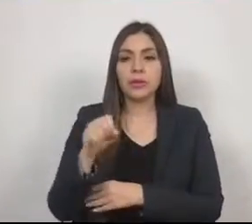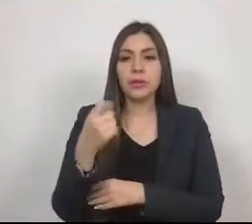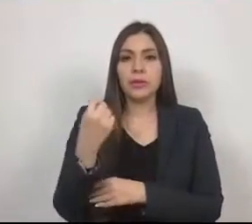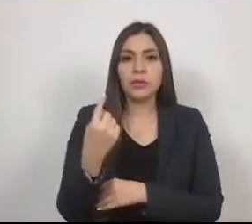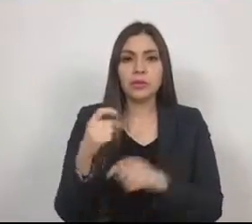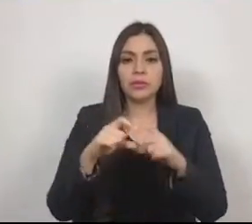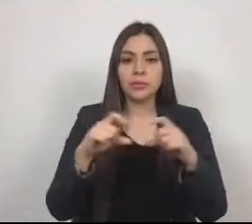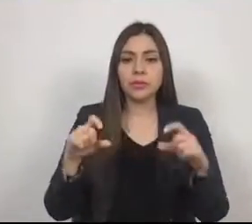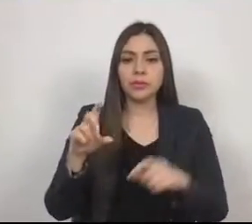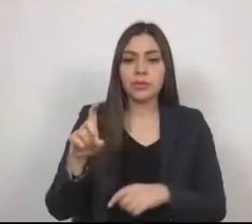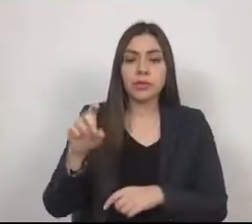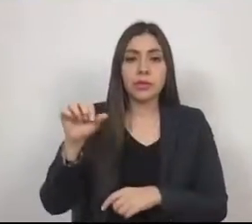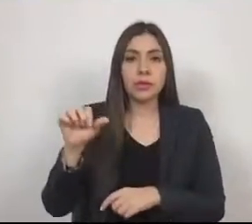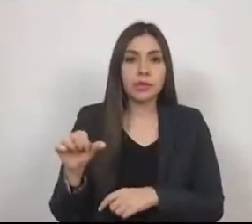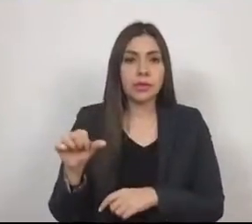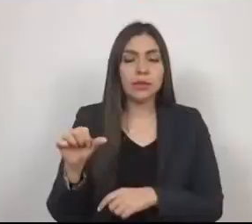36